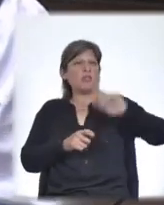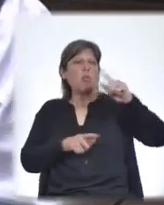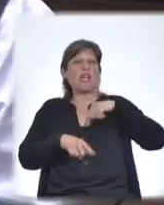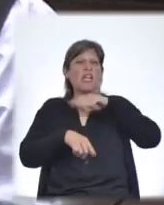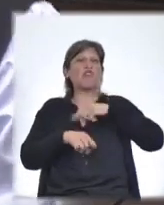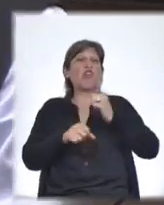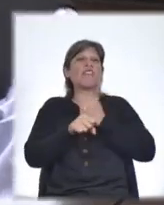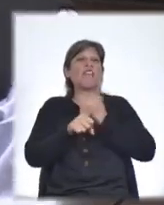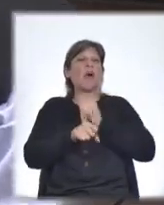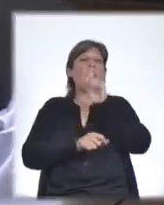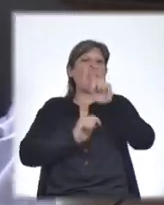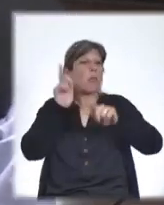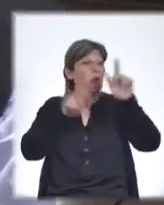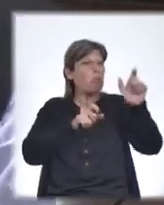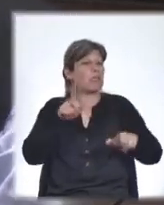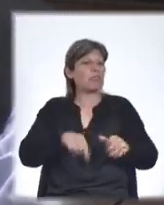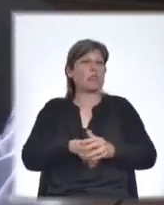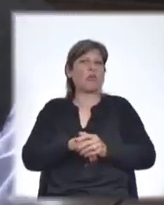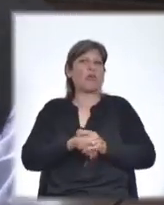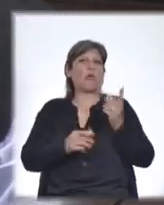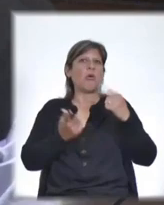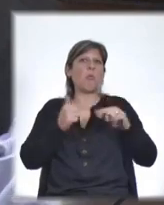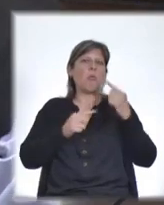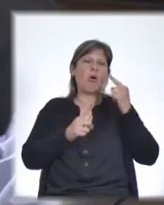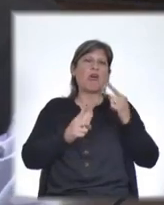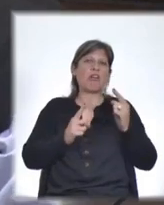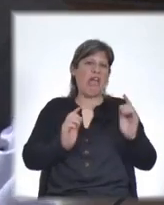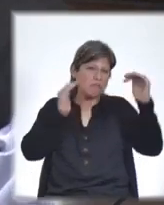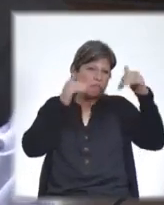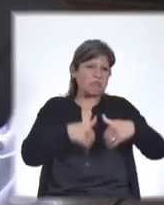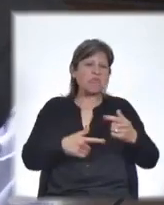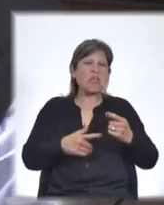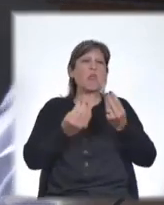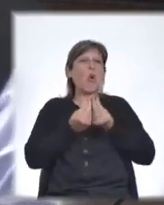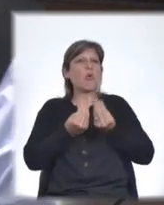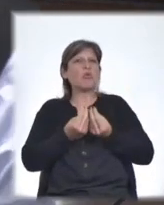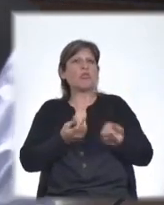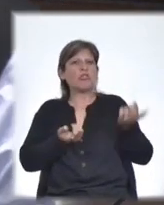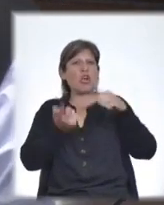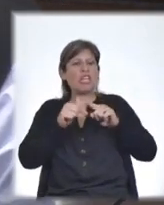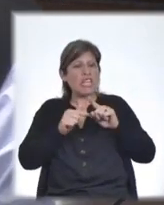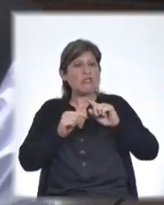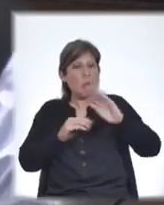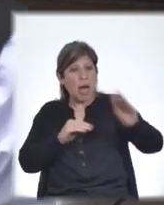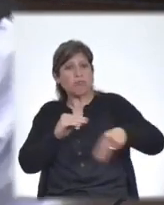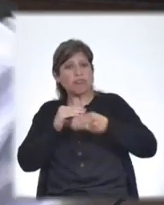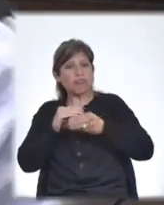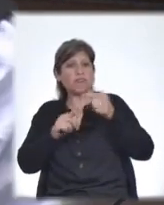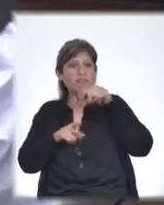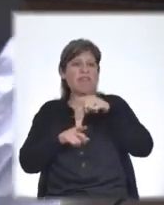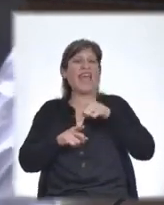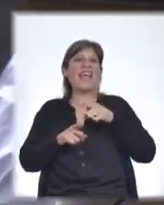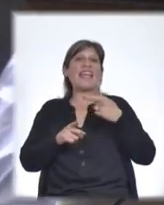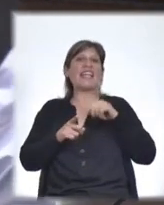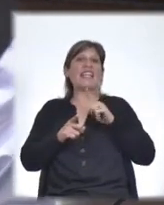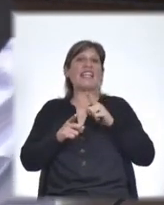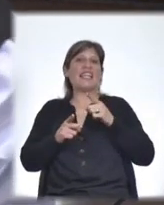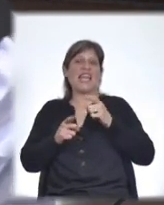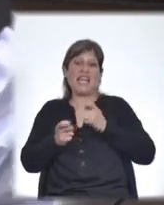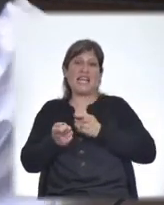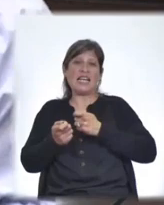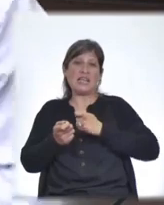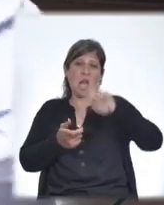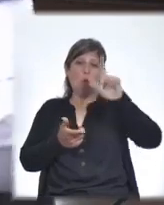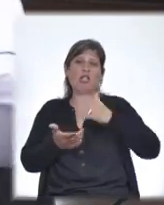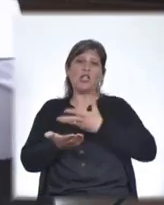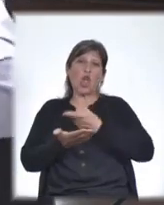persona, porque han caído demasiado para que no suban, y eso va a compensar la caída del el incremento del